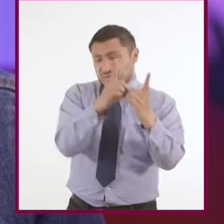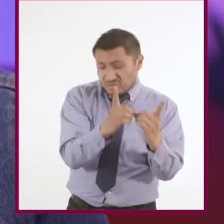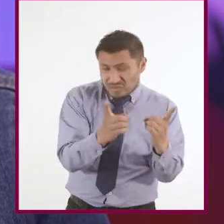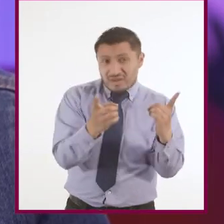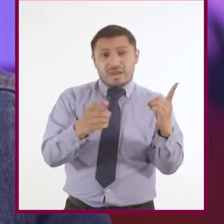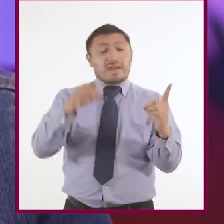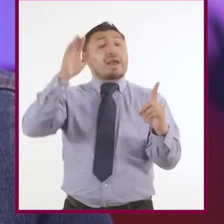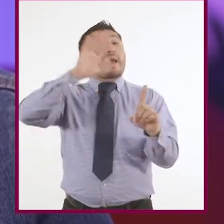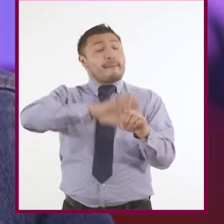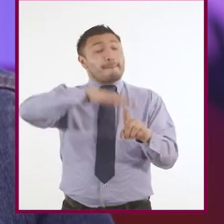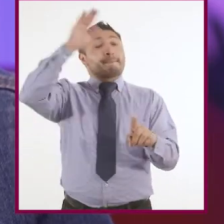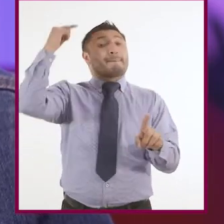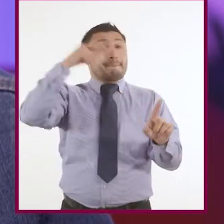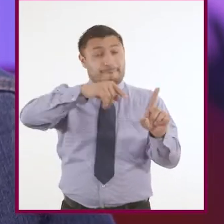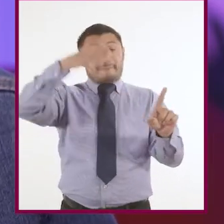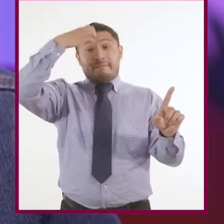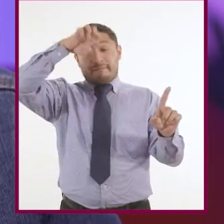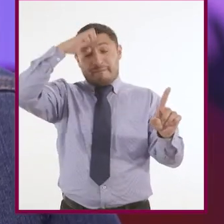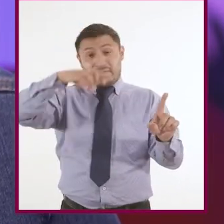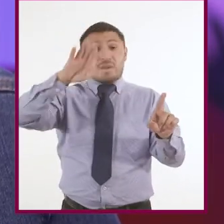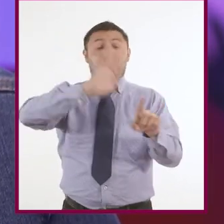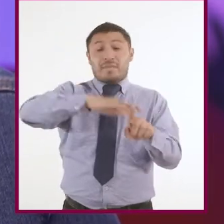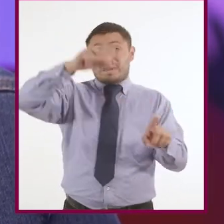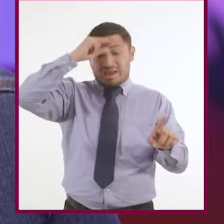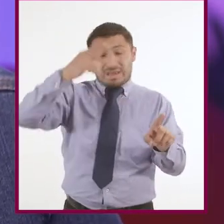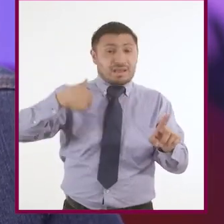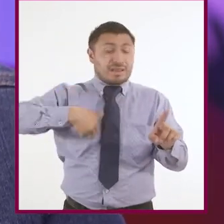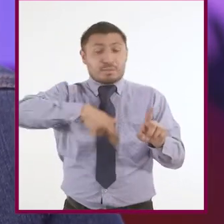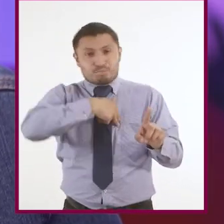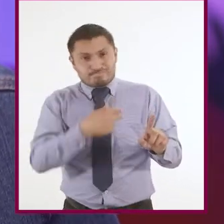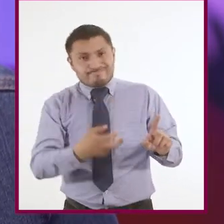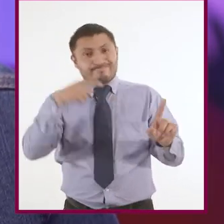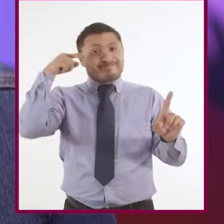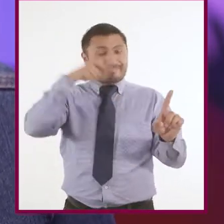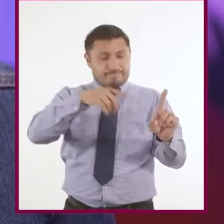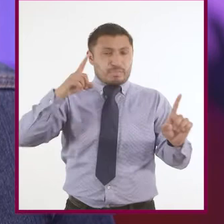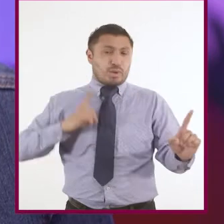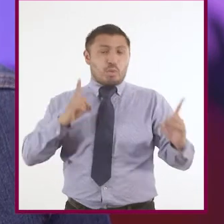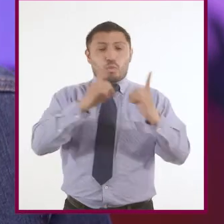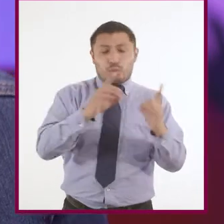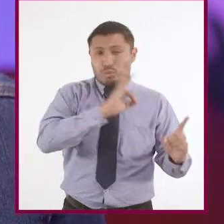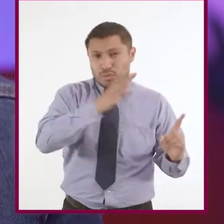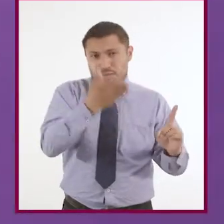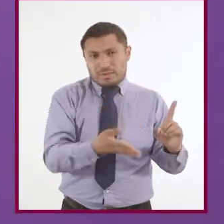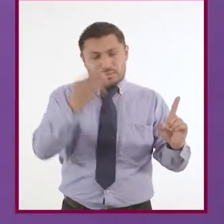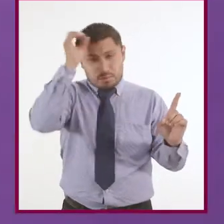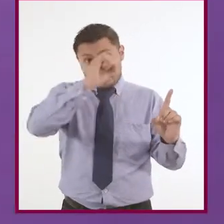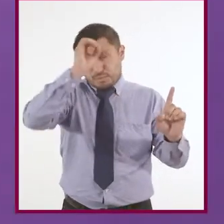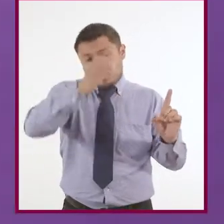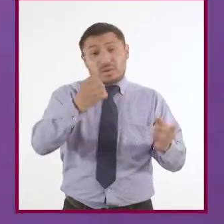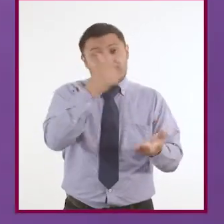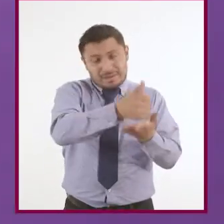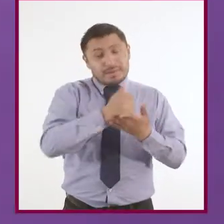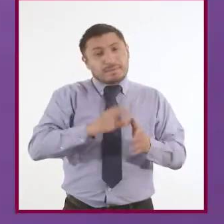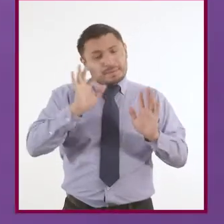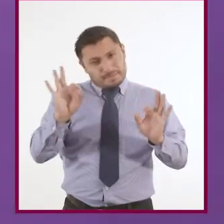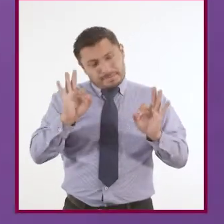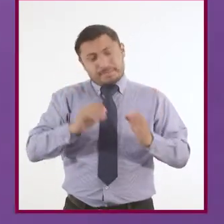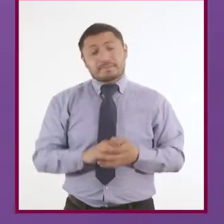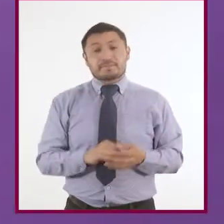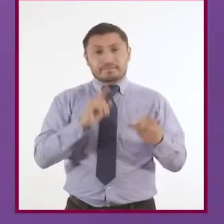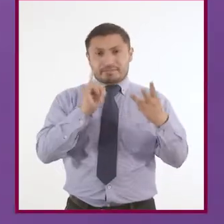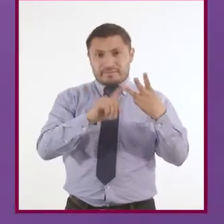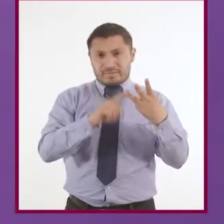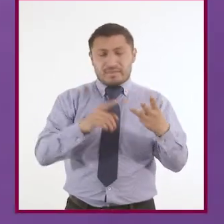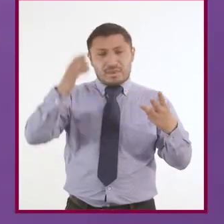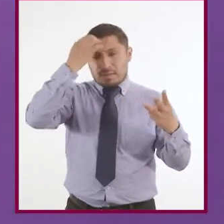veces debemos tomar una distancia emocional para poder tomar una decisión y consultar con alguien más puede ser de gran ayuda. 3. Explorar los motivos que